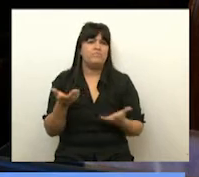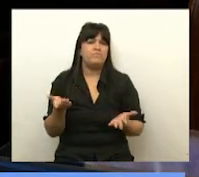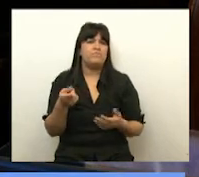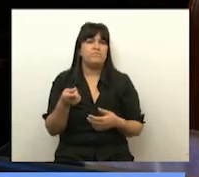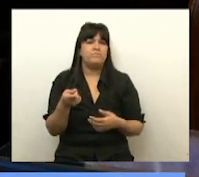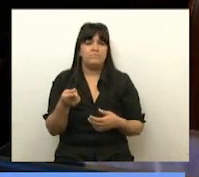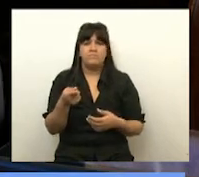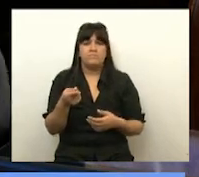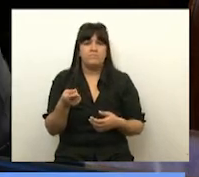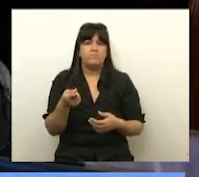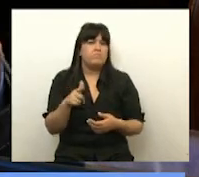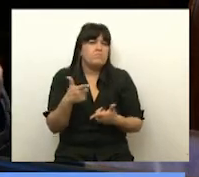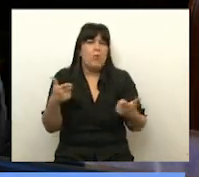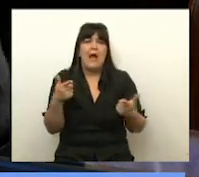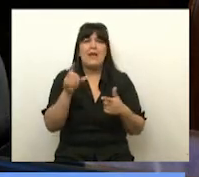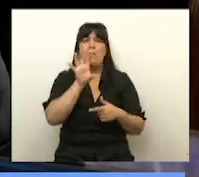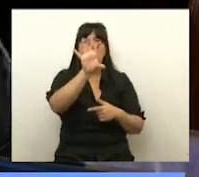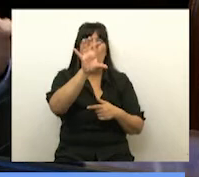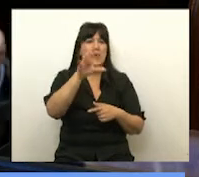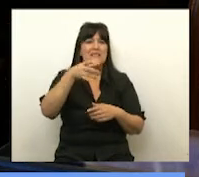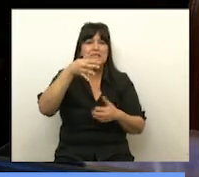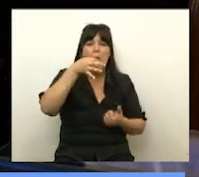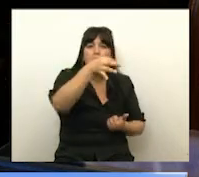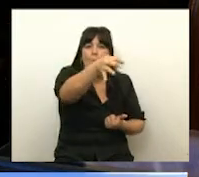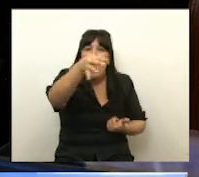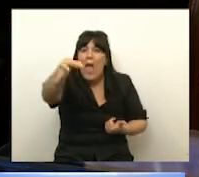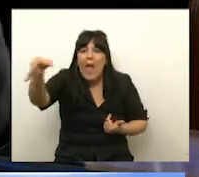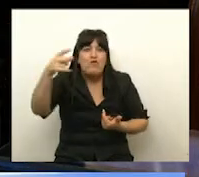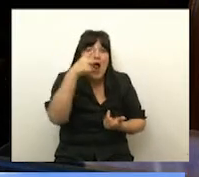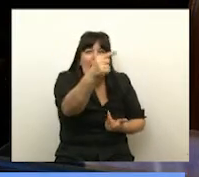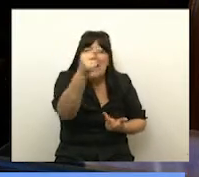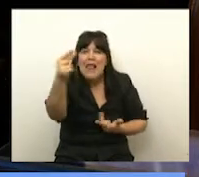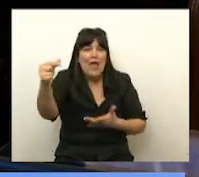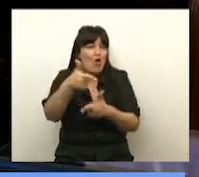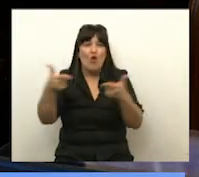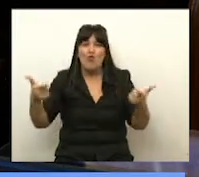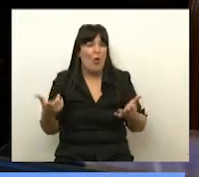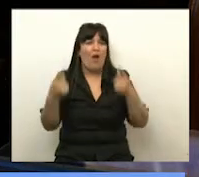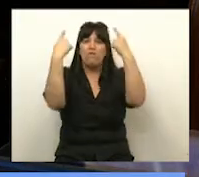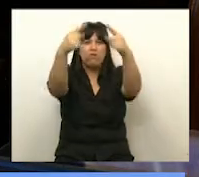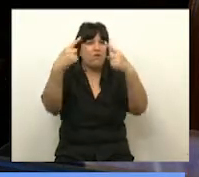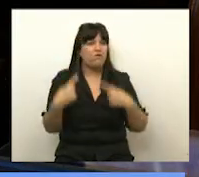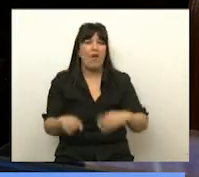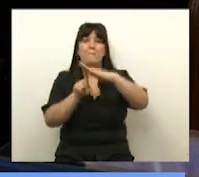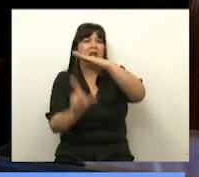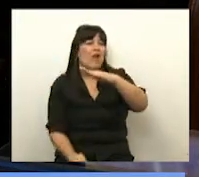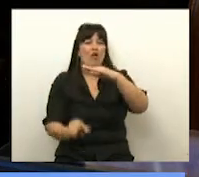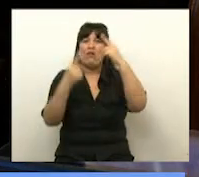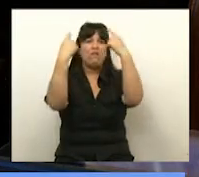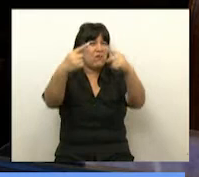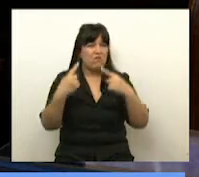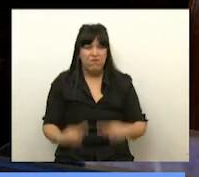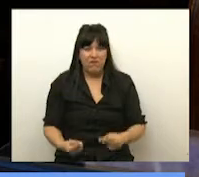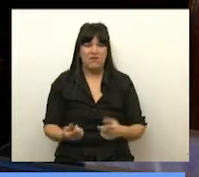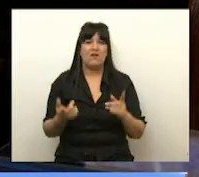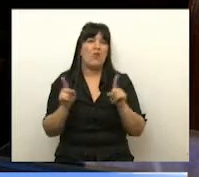no ocurre en el interior profundo, no ocurre en estas zonas de sacrificios como son la Patagonia Argentina, con consecuencias